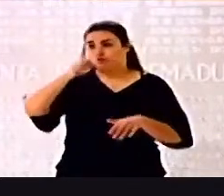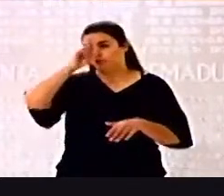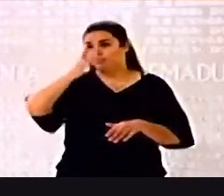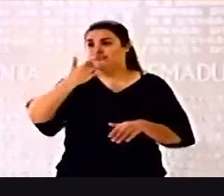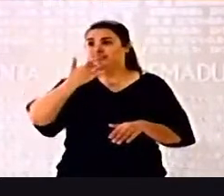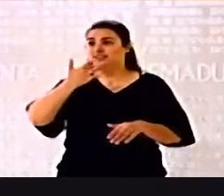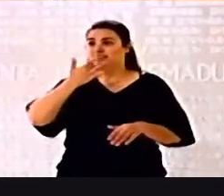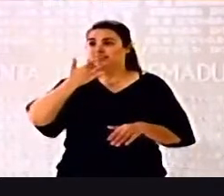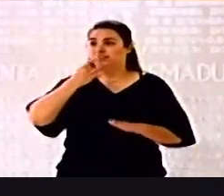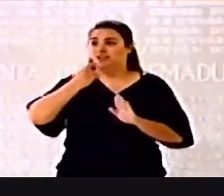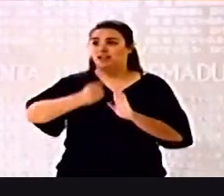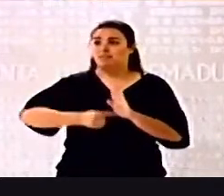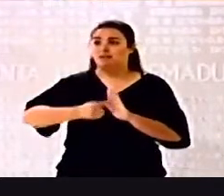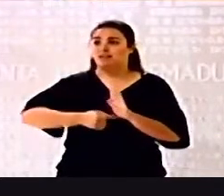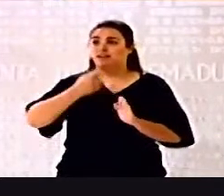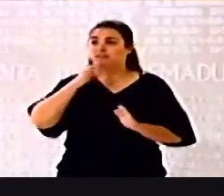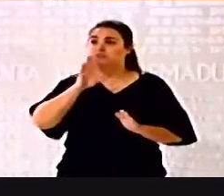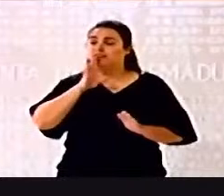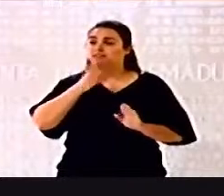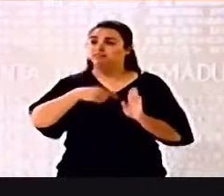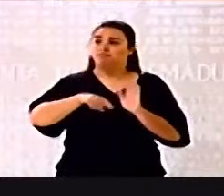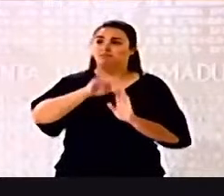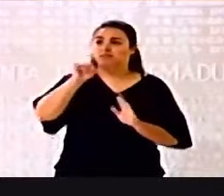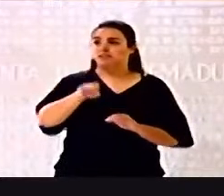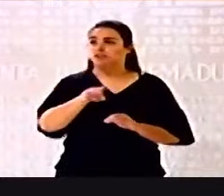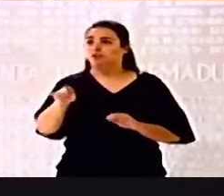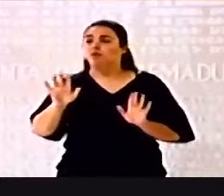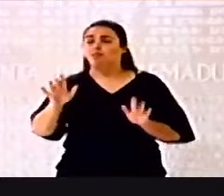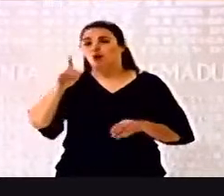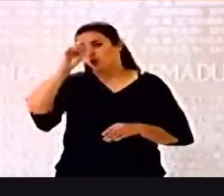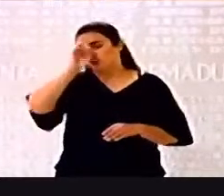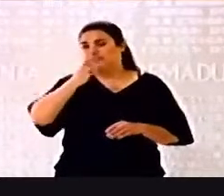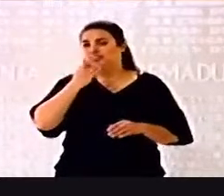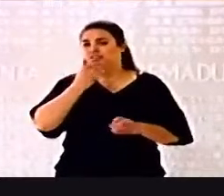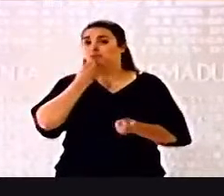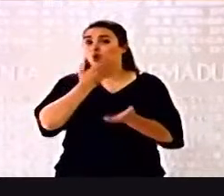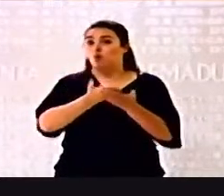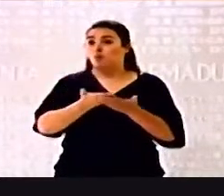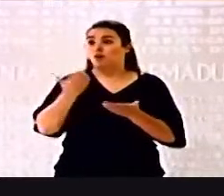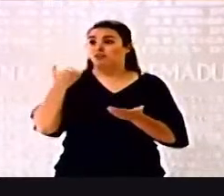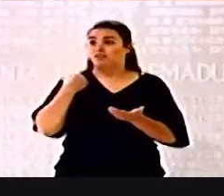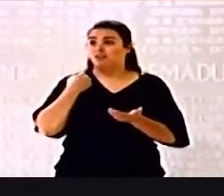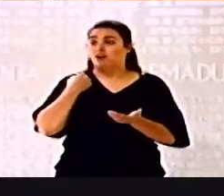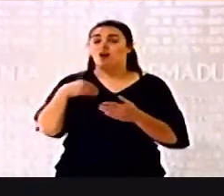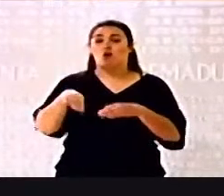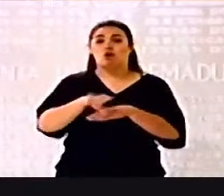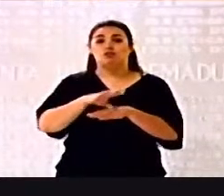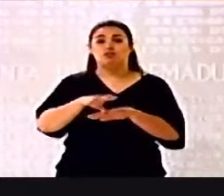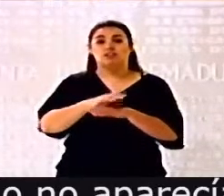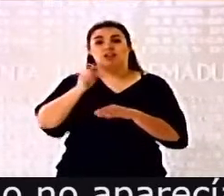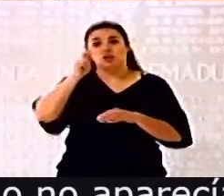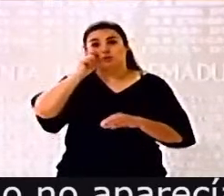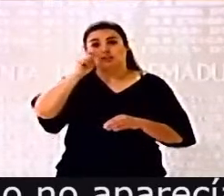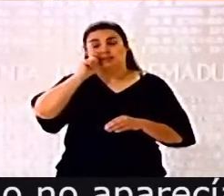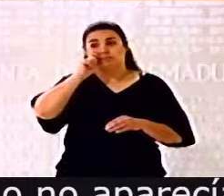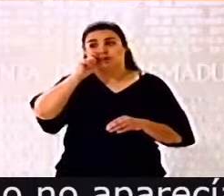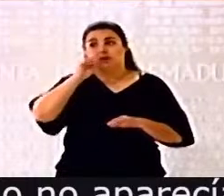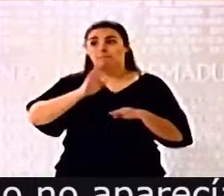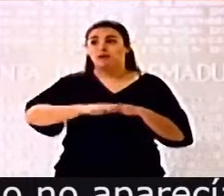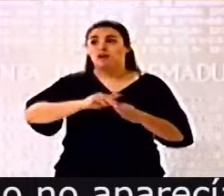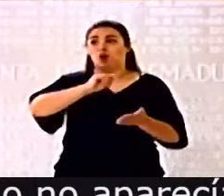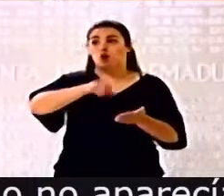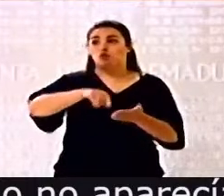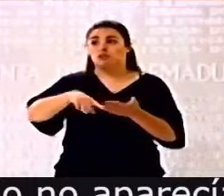bueno, en esas medidas que ha planteado usted no aparecía, pero no sé si ha decaído la propuesta que lanzaron desde la Consejería de Turismo de contratar